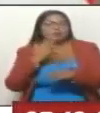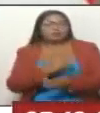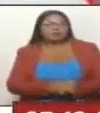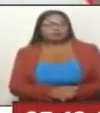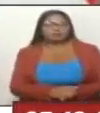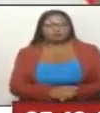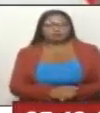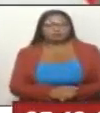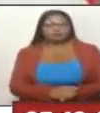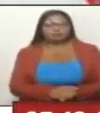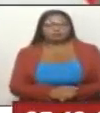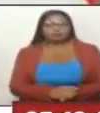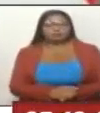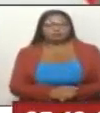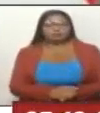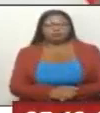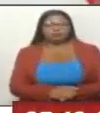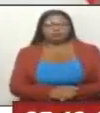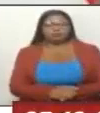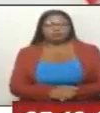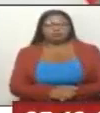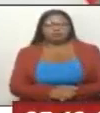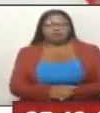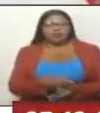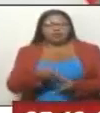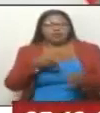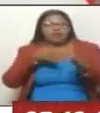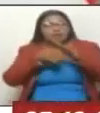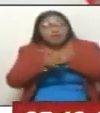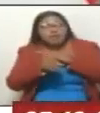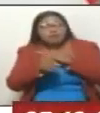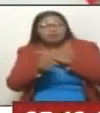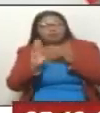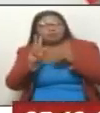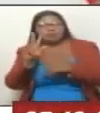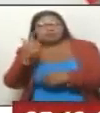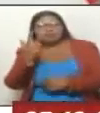el ingreso por tercera vez de unos supuestos